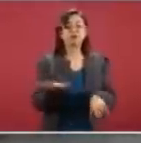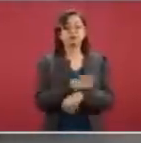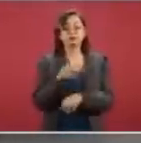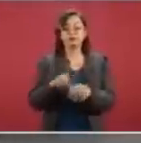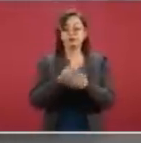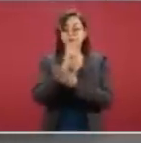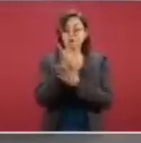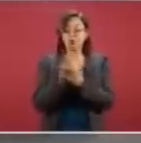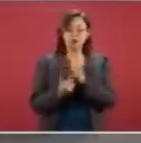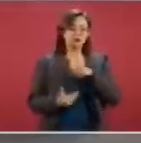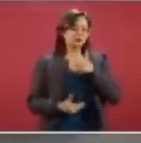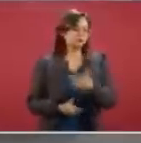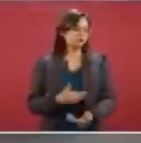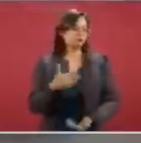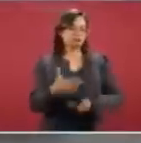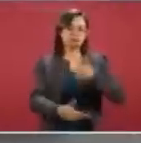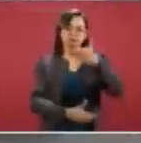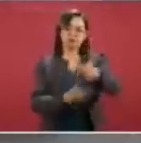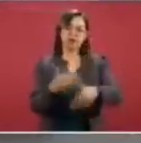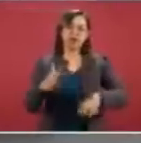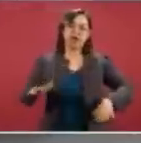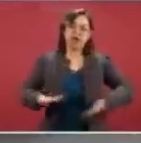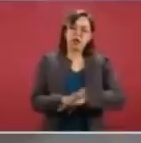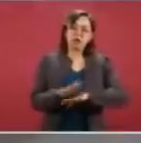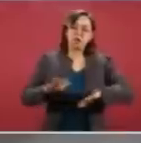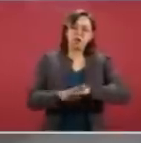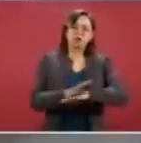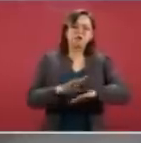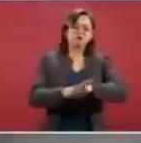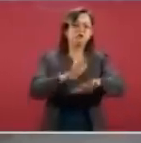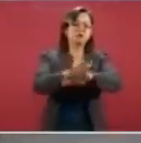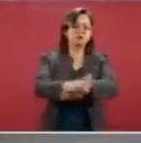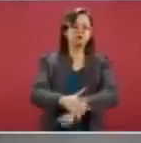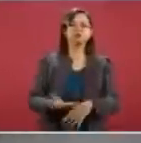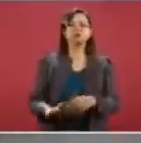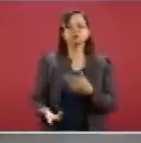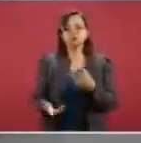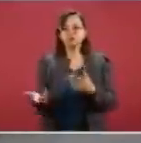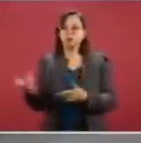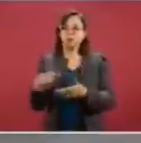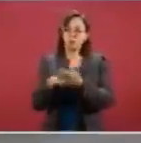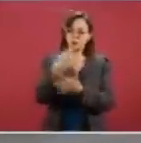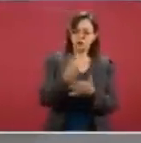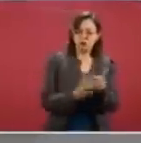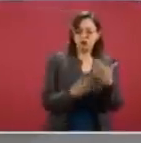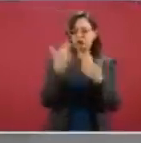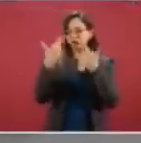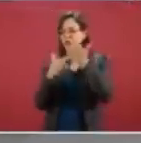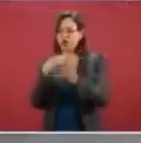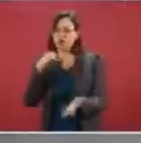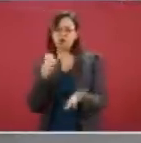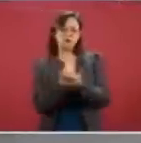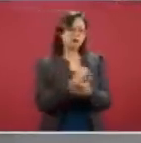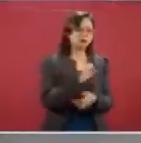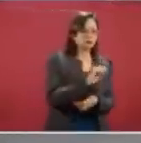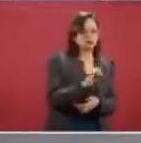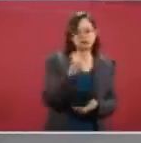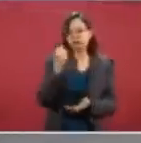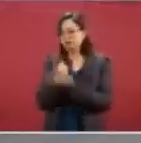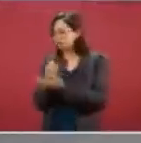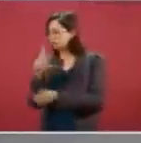viviente que va a estarse alimentando conforme vayamos analizando los proyectos, aprobándose por los secretarios.